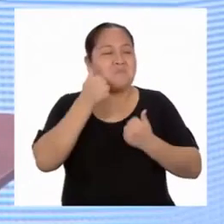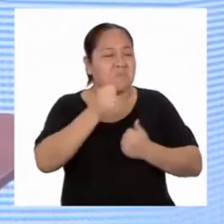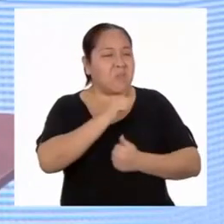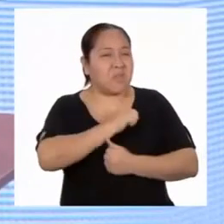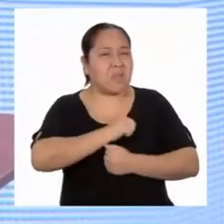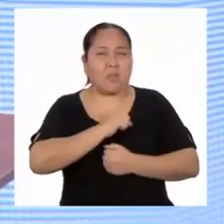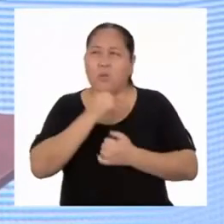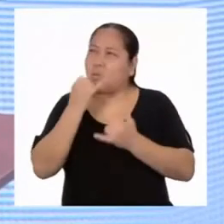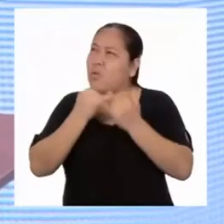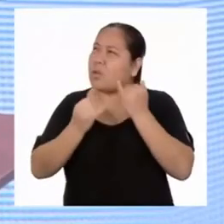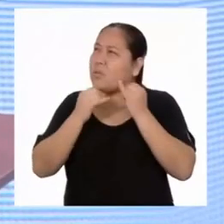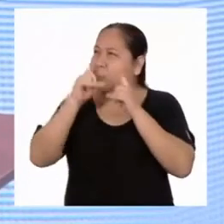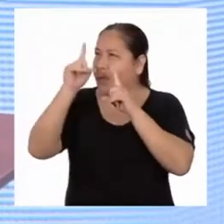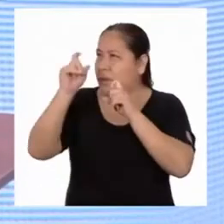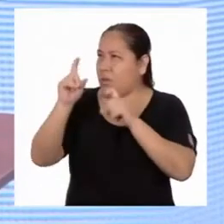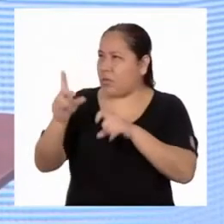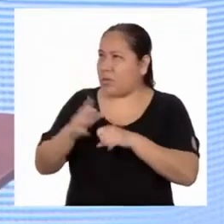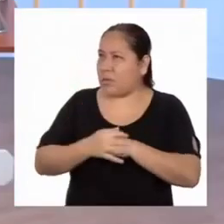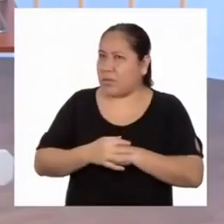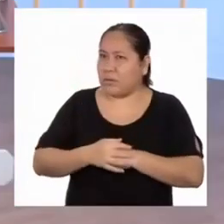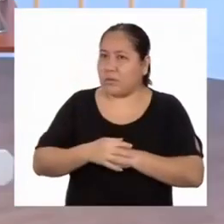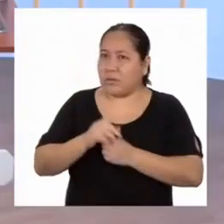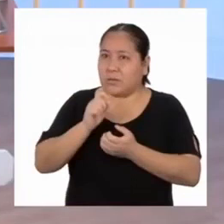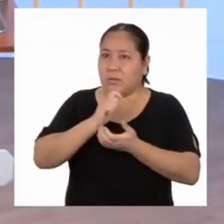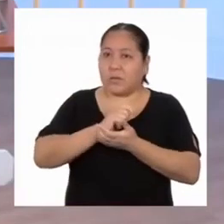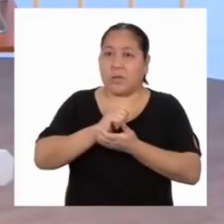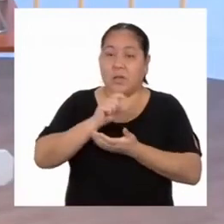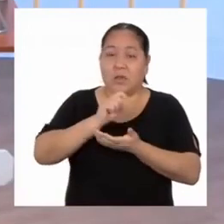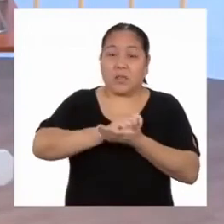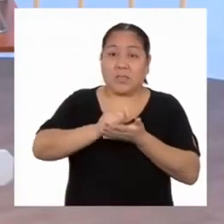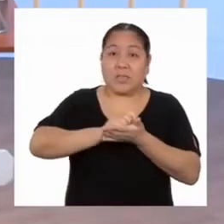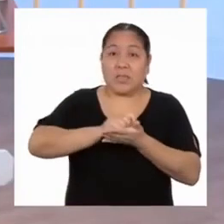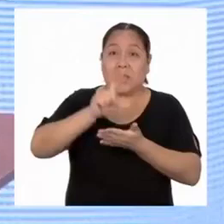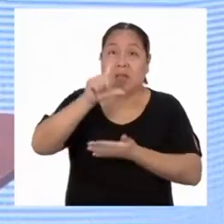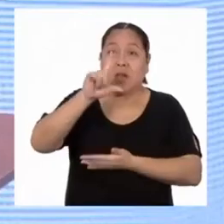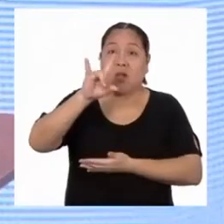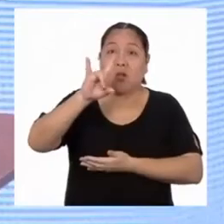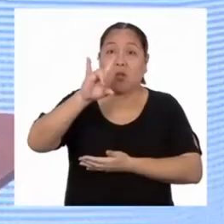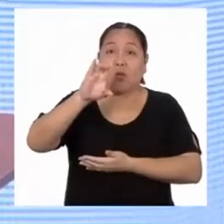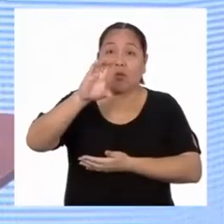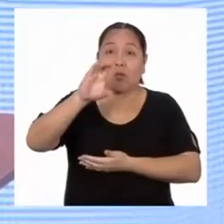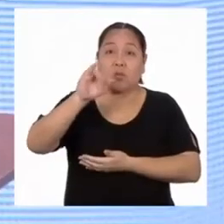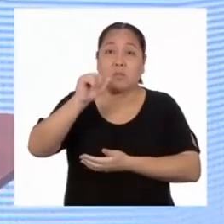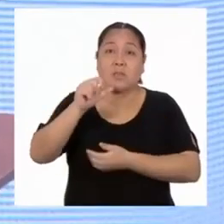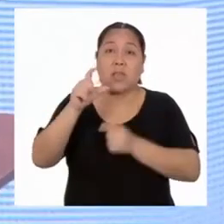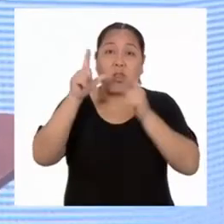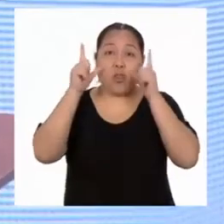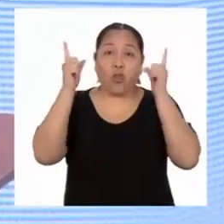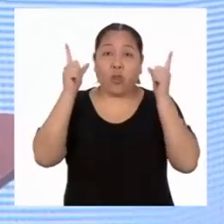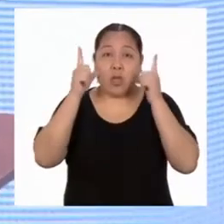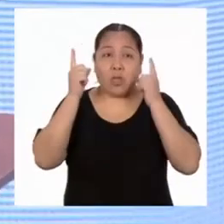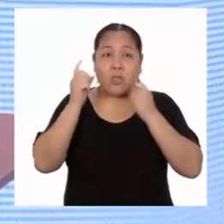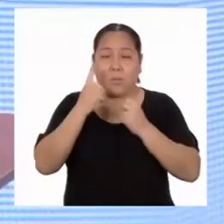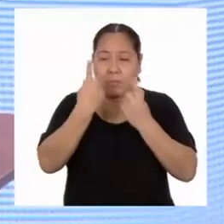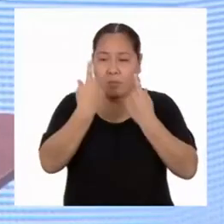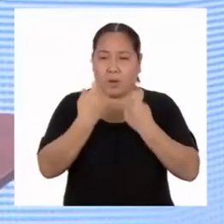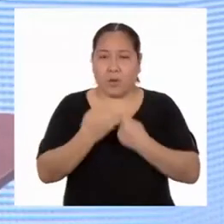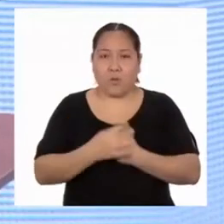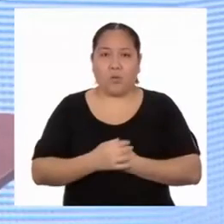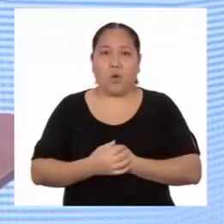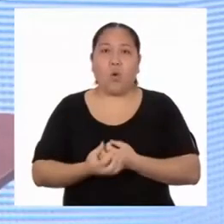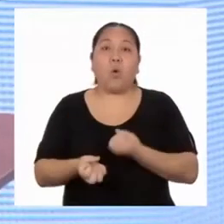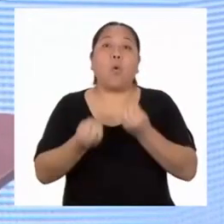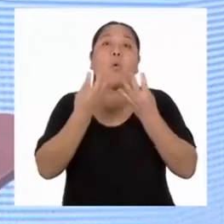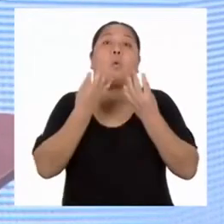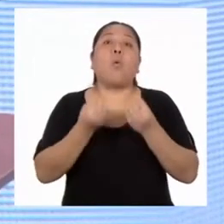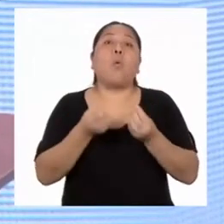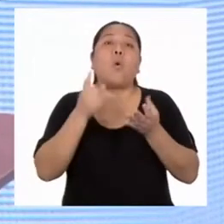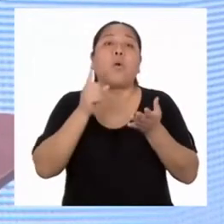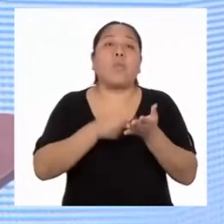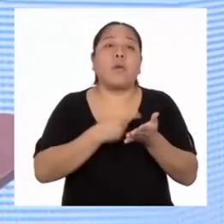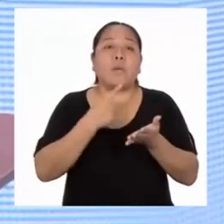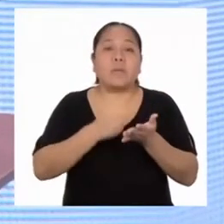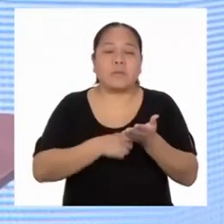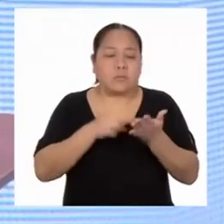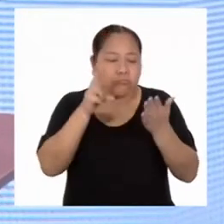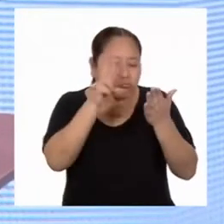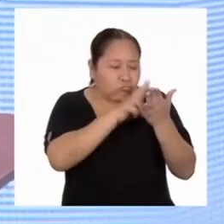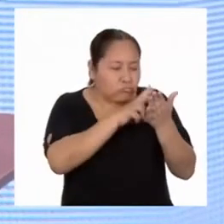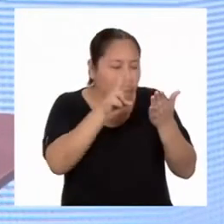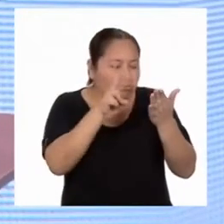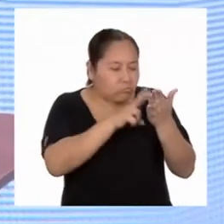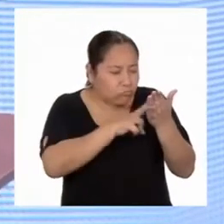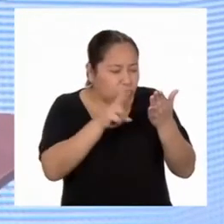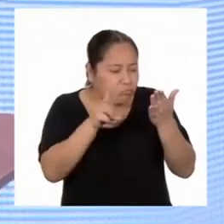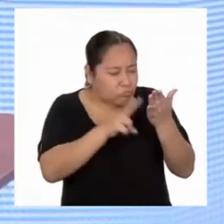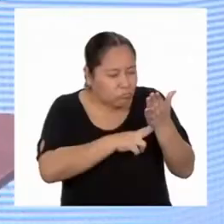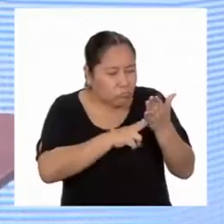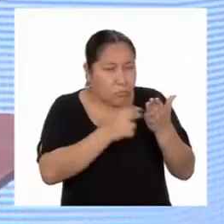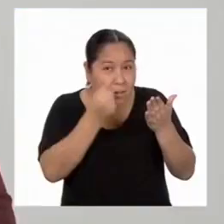últimas preguntas, profesora. Nos escribe Lucy de Loreto y pregunta: ¿cuántas veces debo leer mi texto para